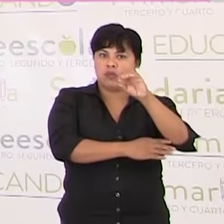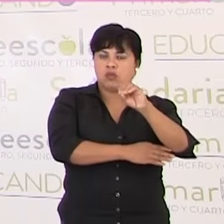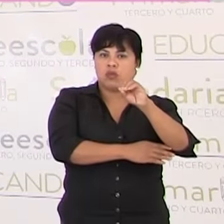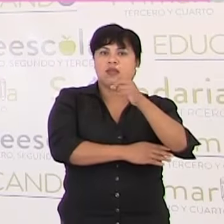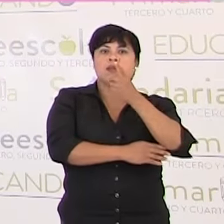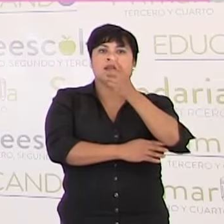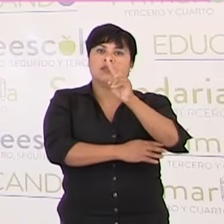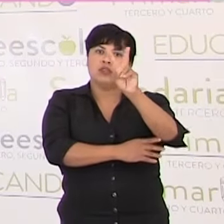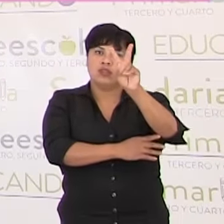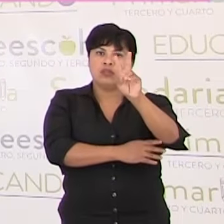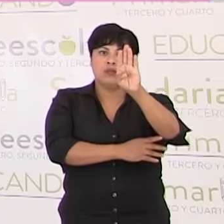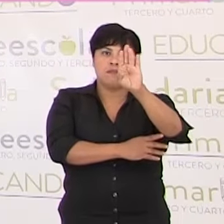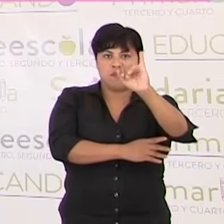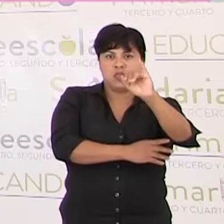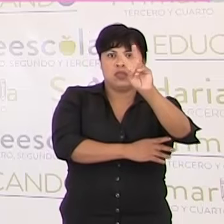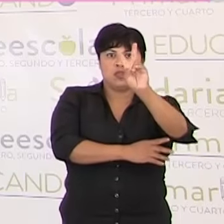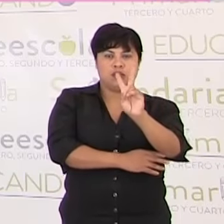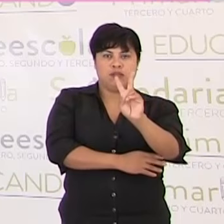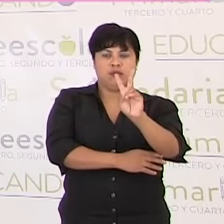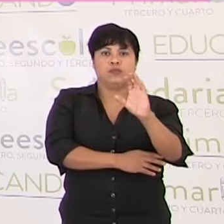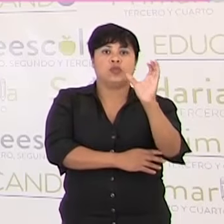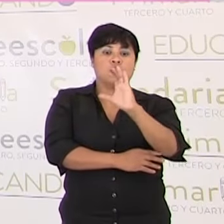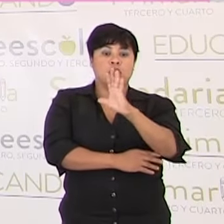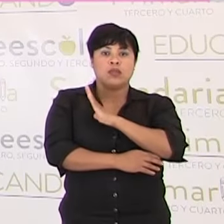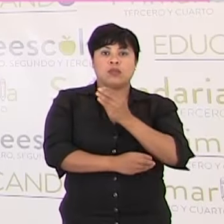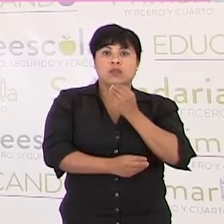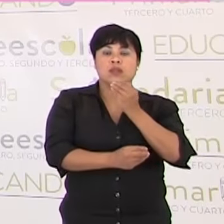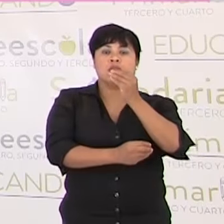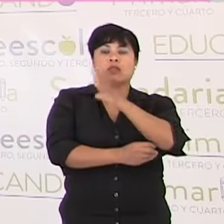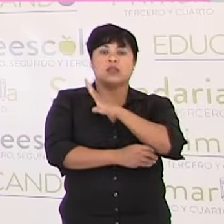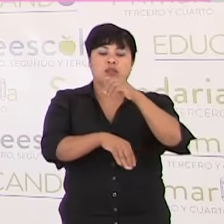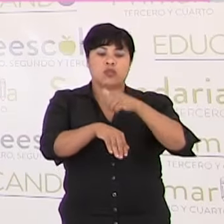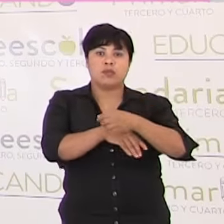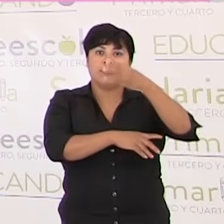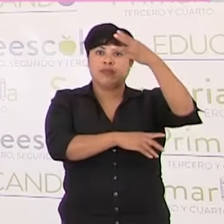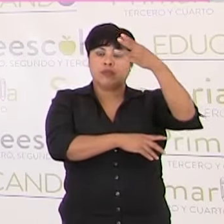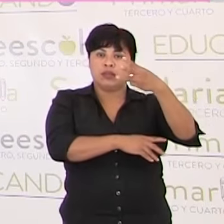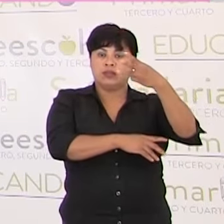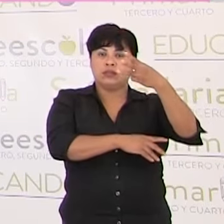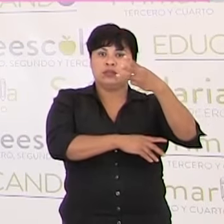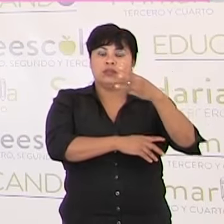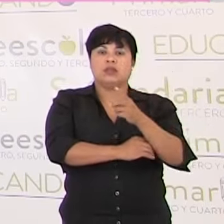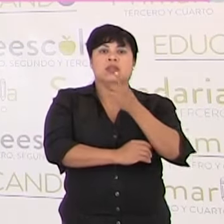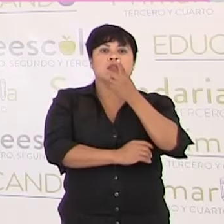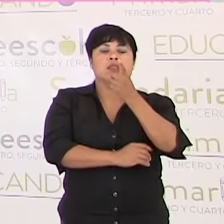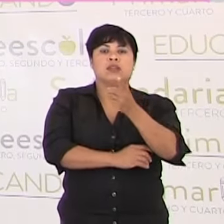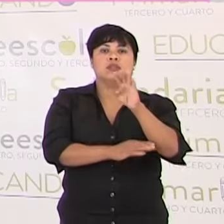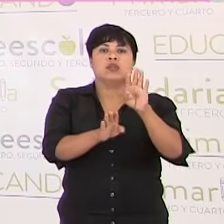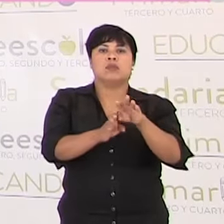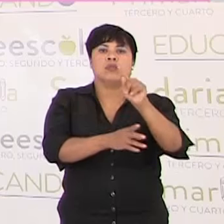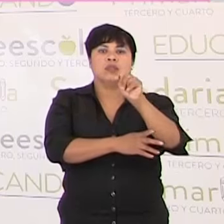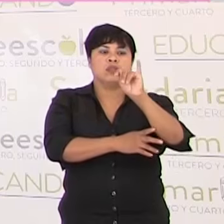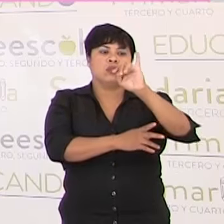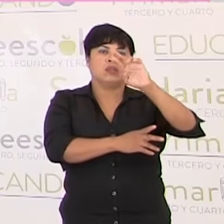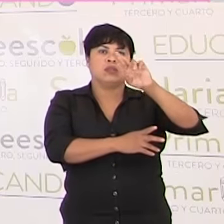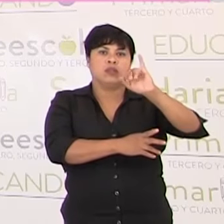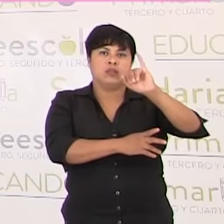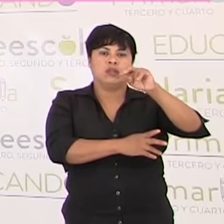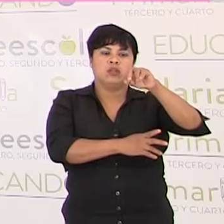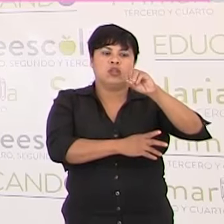de bi, de 2. Cuando una expresión algebraica consta de 3 términos, se le conoce como